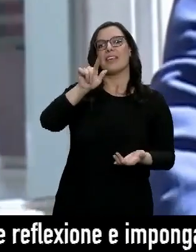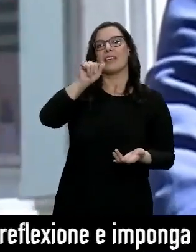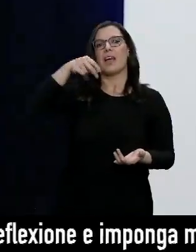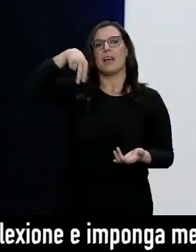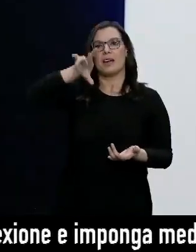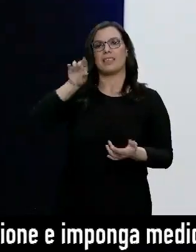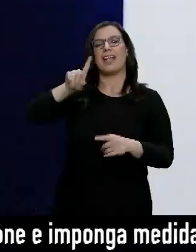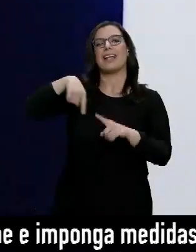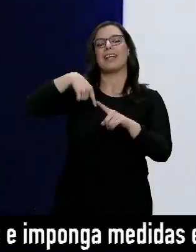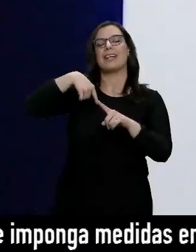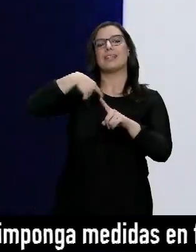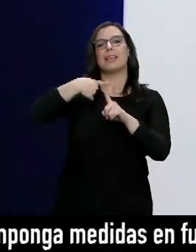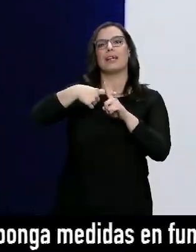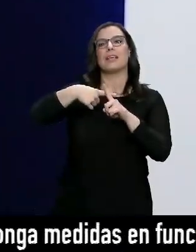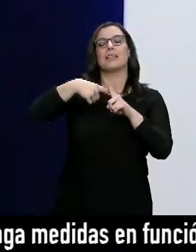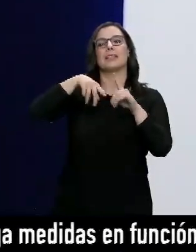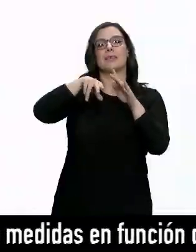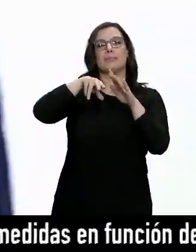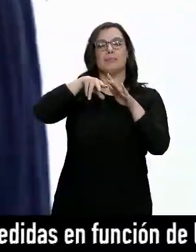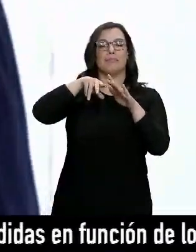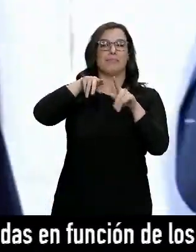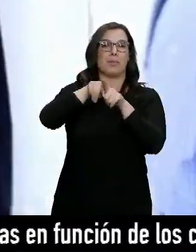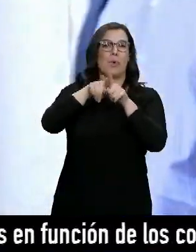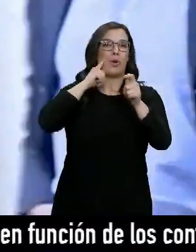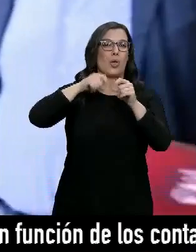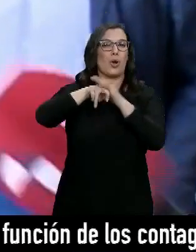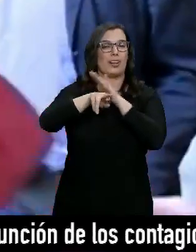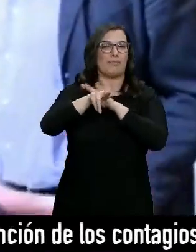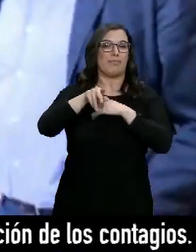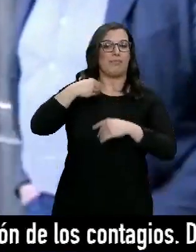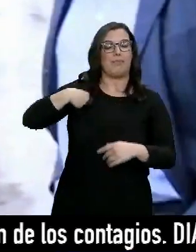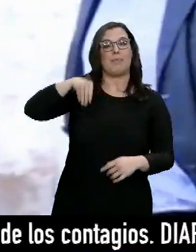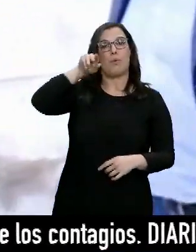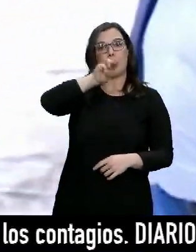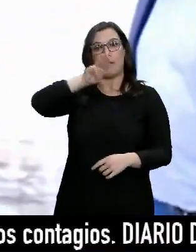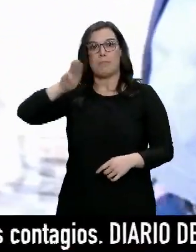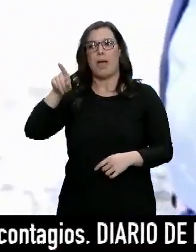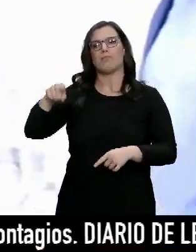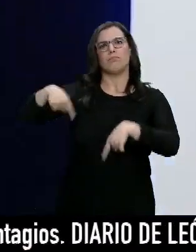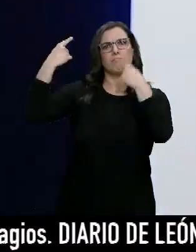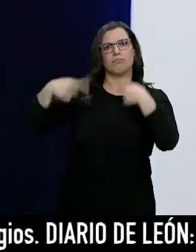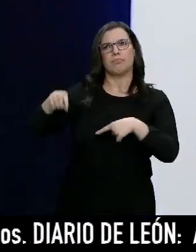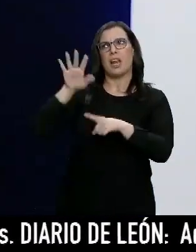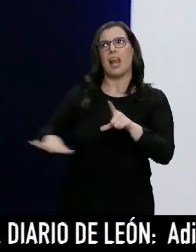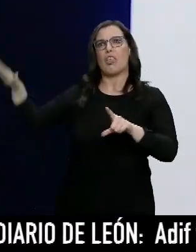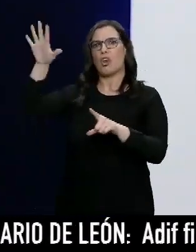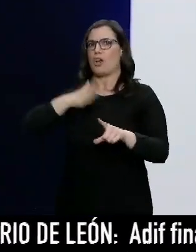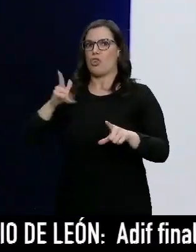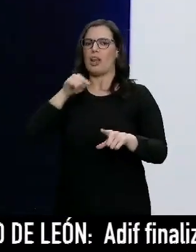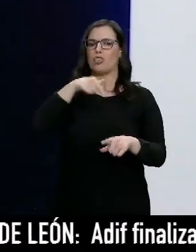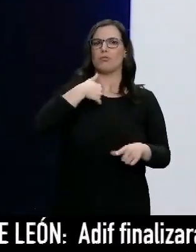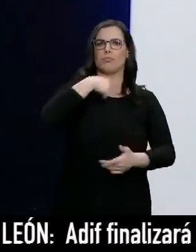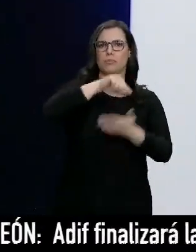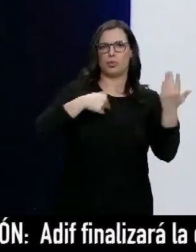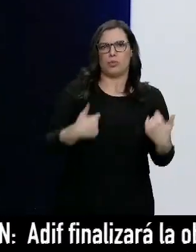del PP. He tomado la decisión yo personalmente. Un movimiento que le ha enfrentado con la dirección nacional de su partido. En el Partido Popular